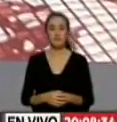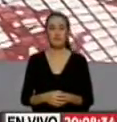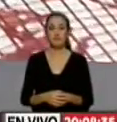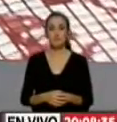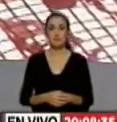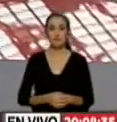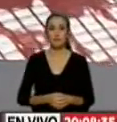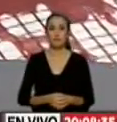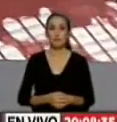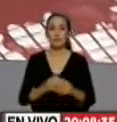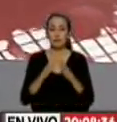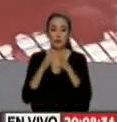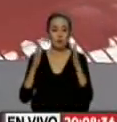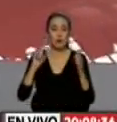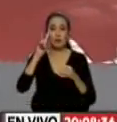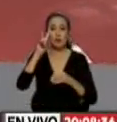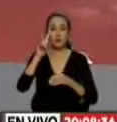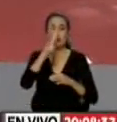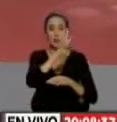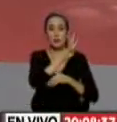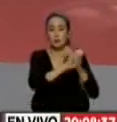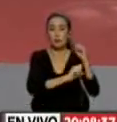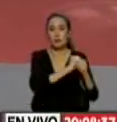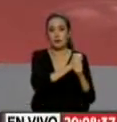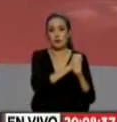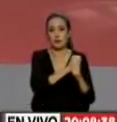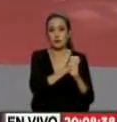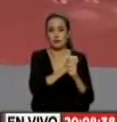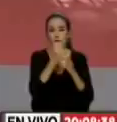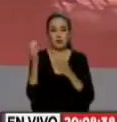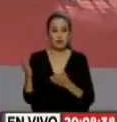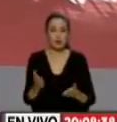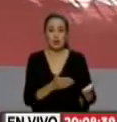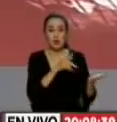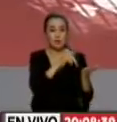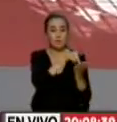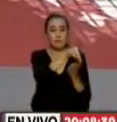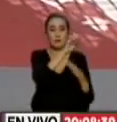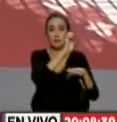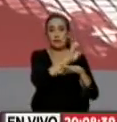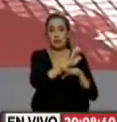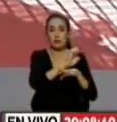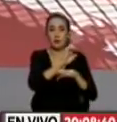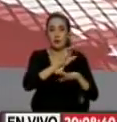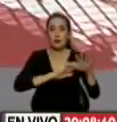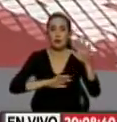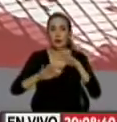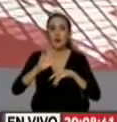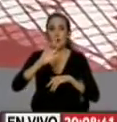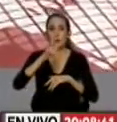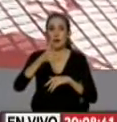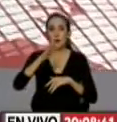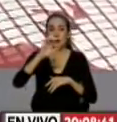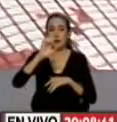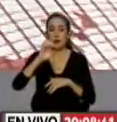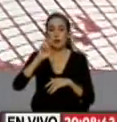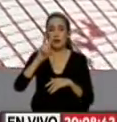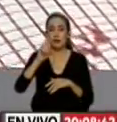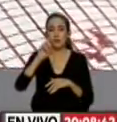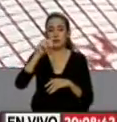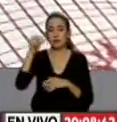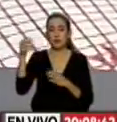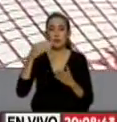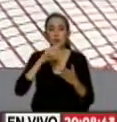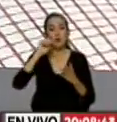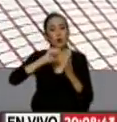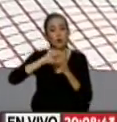de 2 a 4 años podría hacerse efectiva una indemnización del Estado ecuatoriano a Chevron. No obstante, la Procuraduría busca dejar